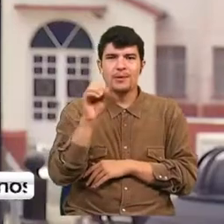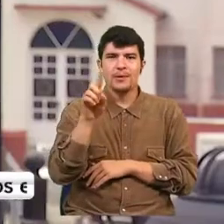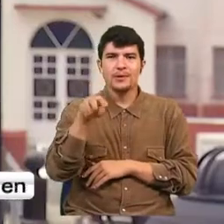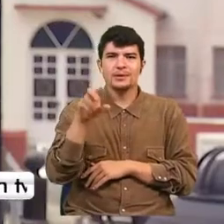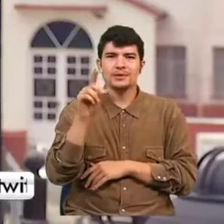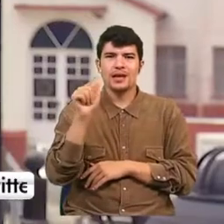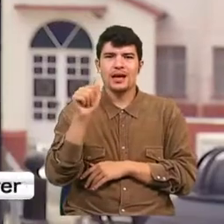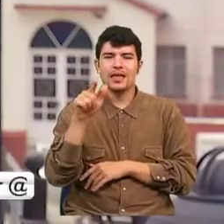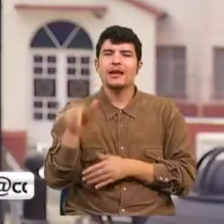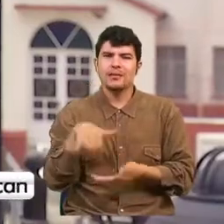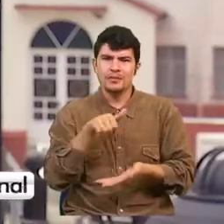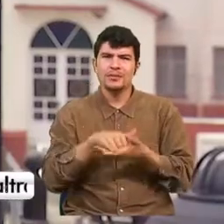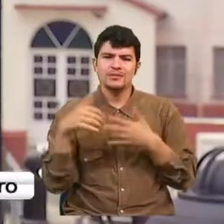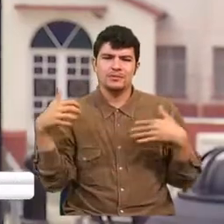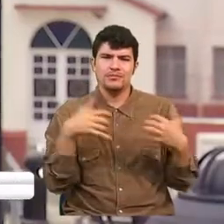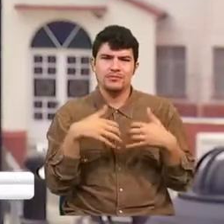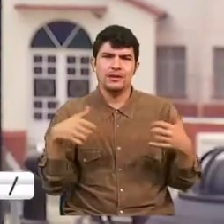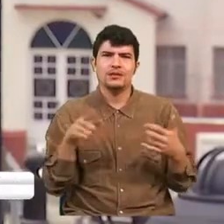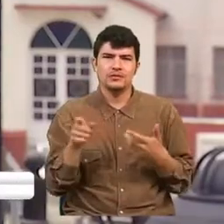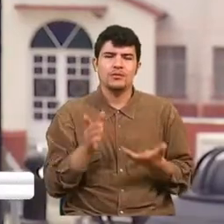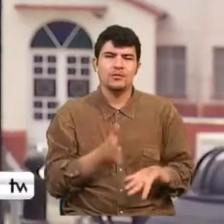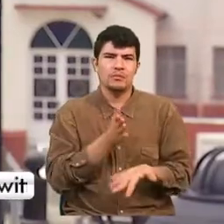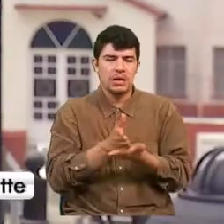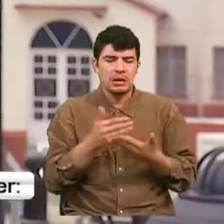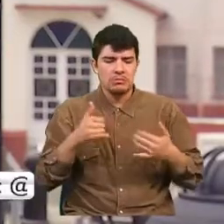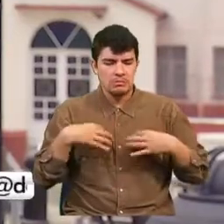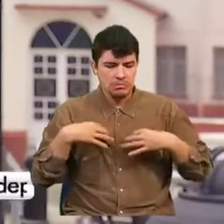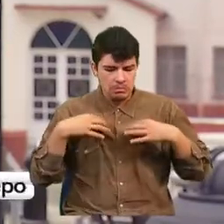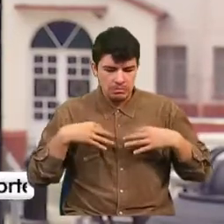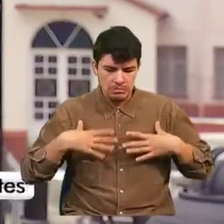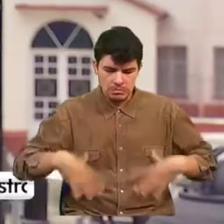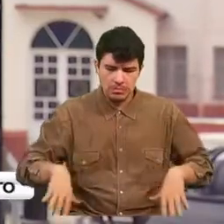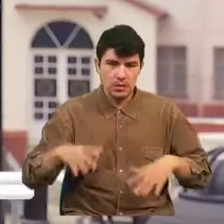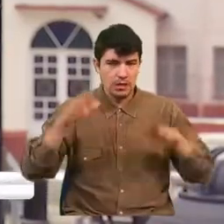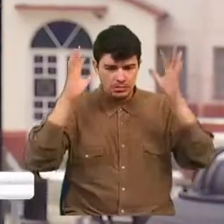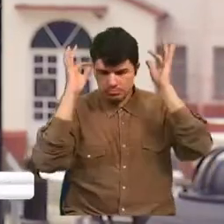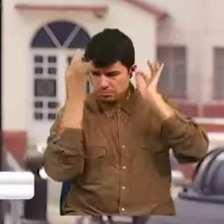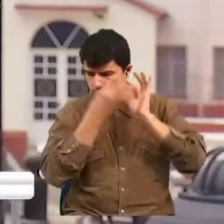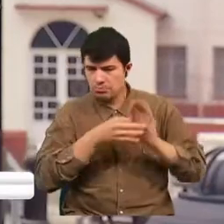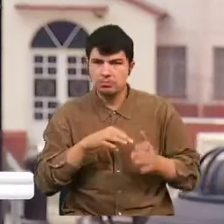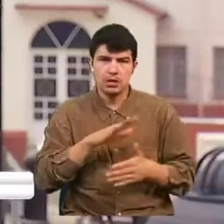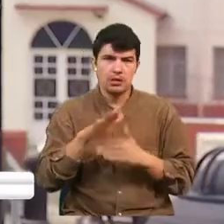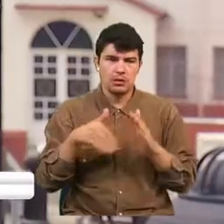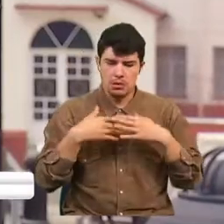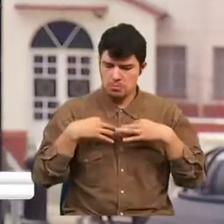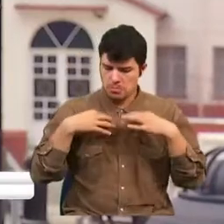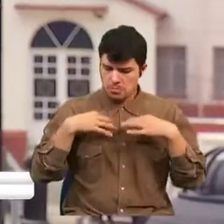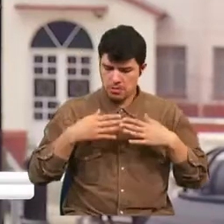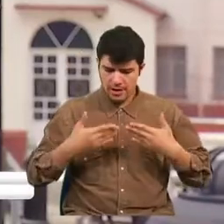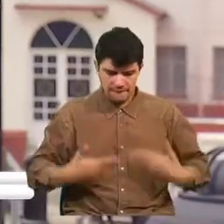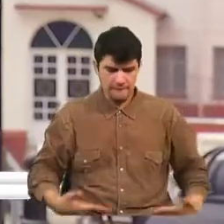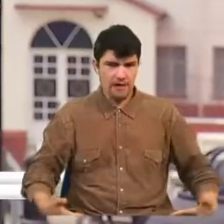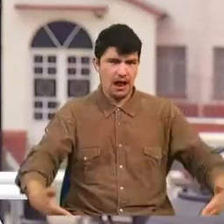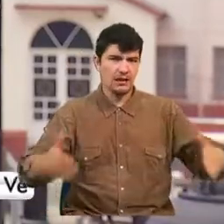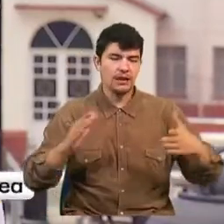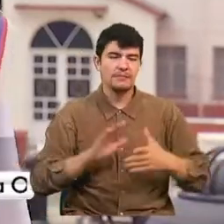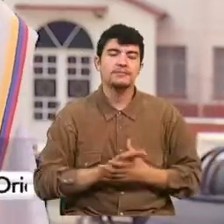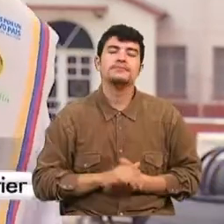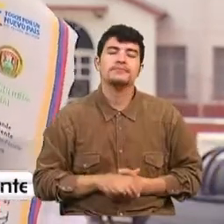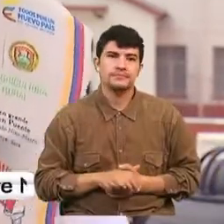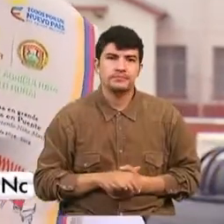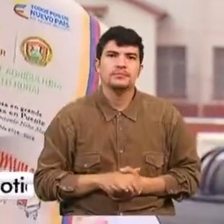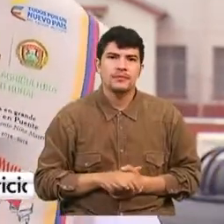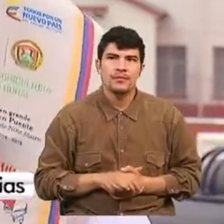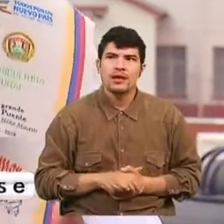hacen en Vélez de la Paranda de Leña, donde van con su traje típico, la esposa con su sombrero aguadeño, con su blusa, con su falda, y pues